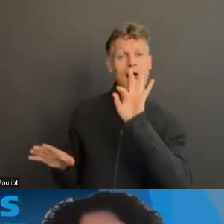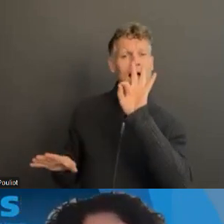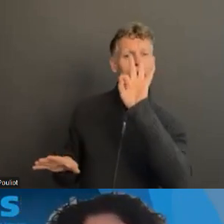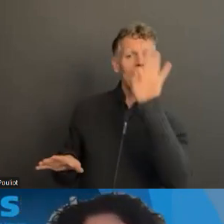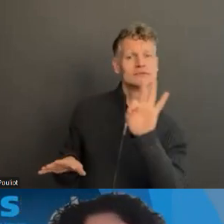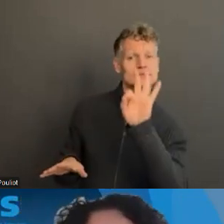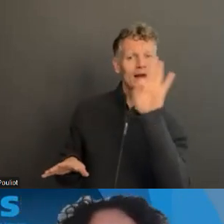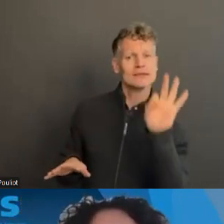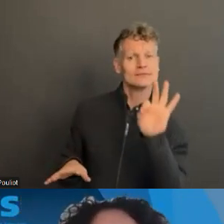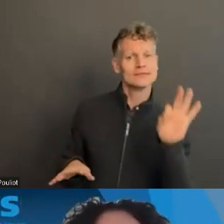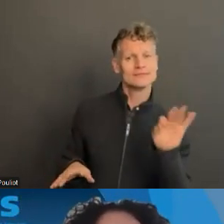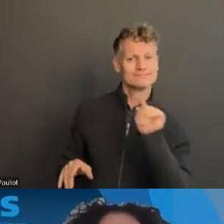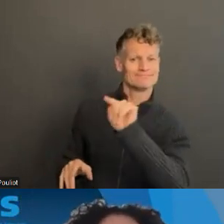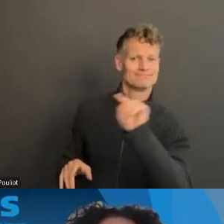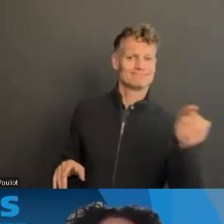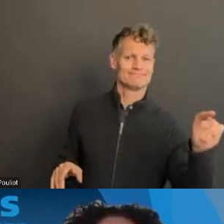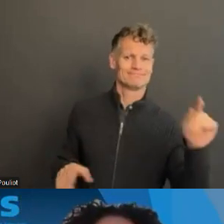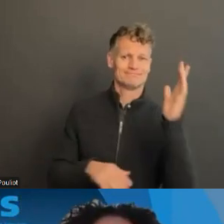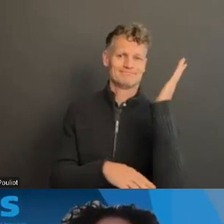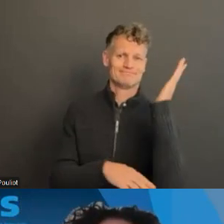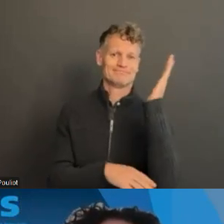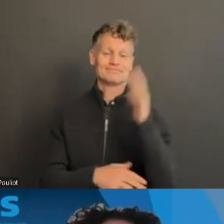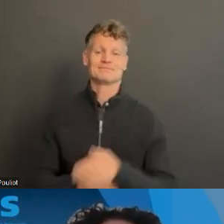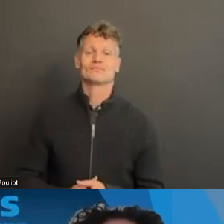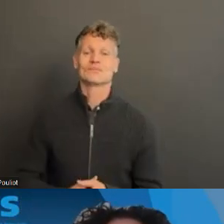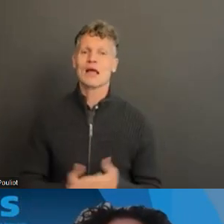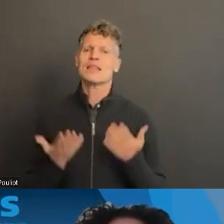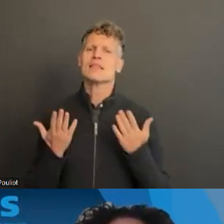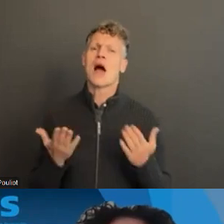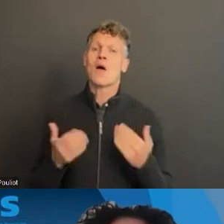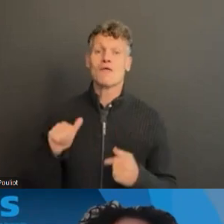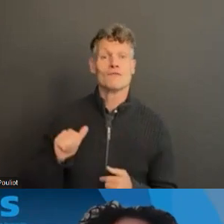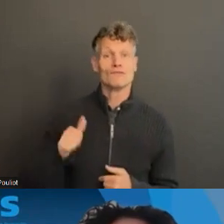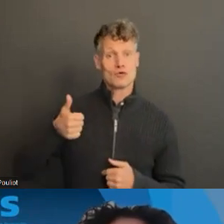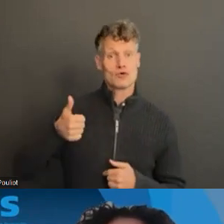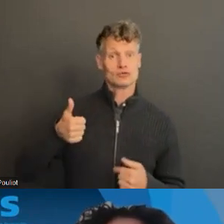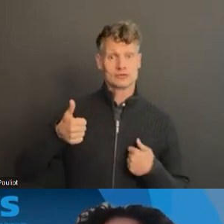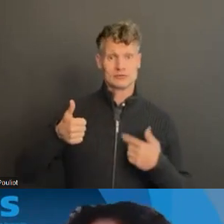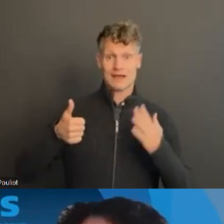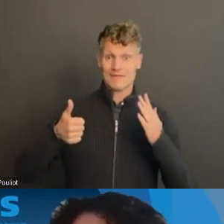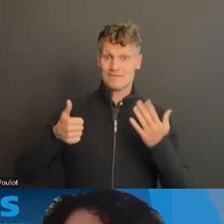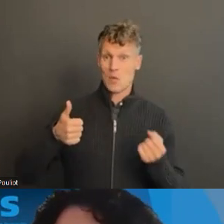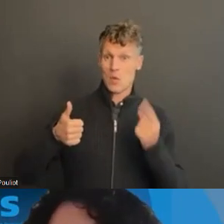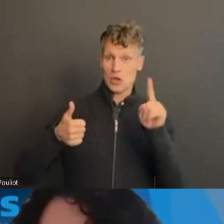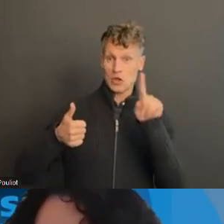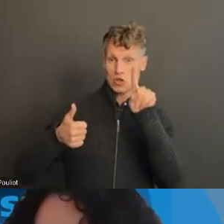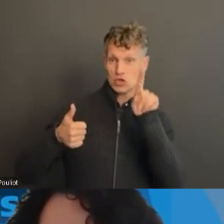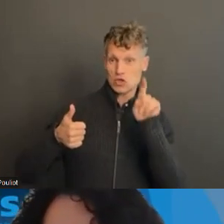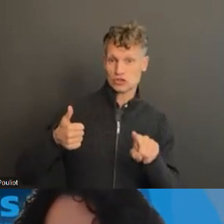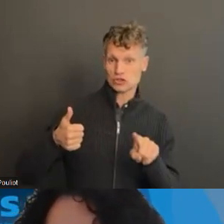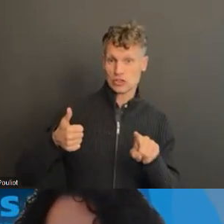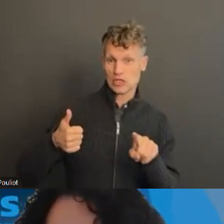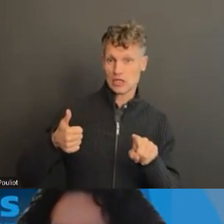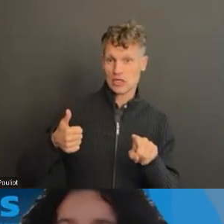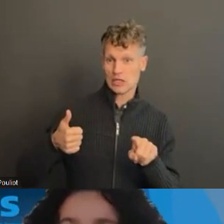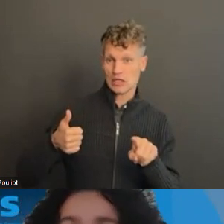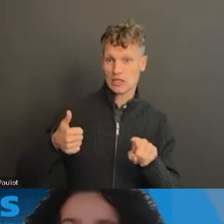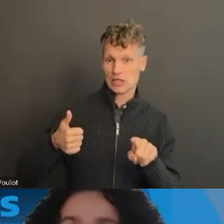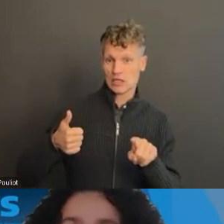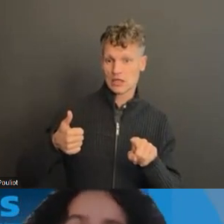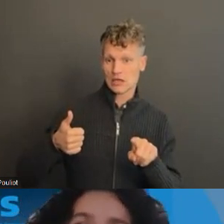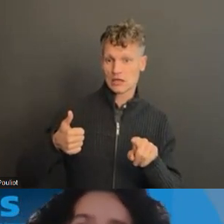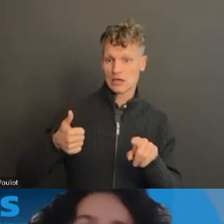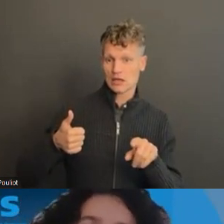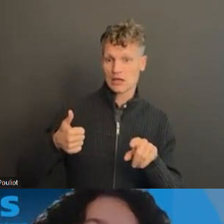vamos a pasar a los panelistas. Vamos a comenzar con una pregunta para la doctora Ariel.